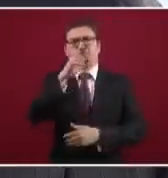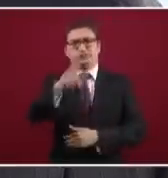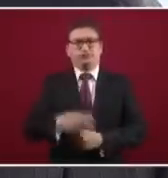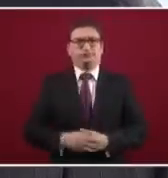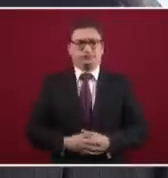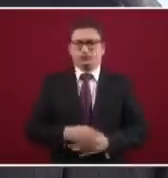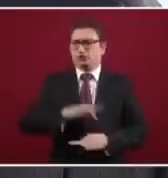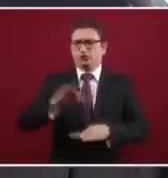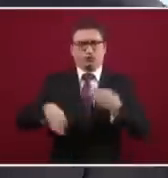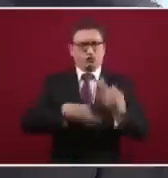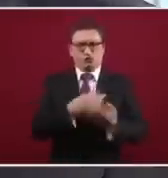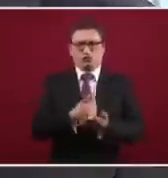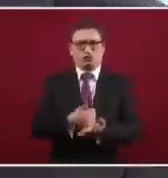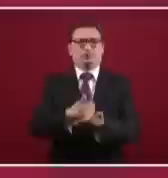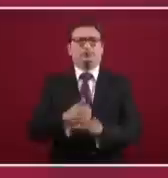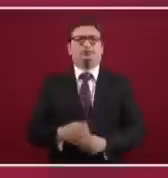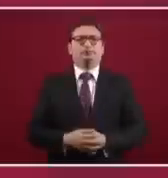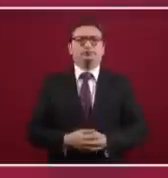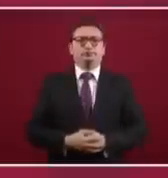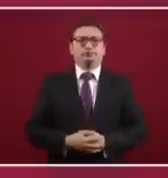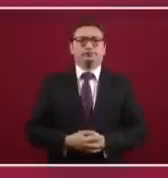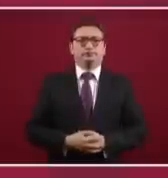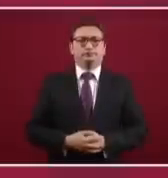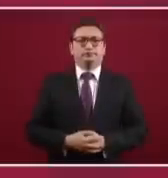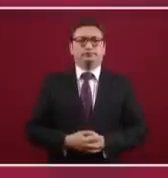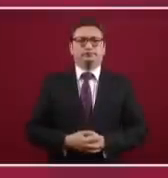eso, porque